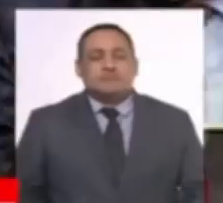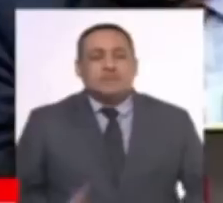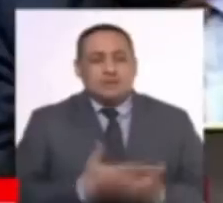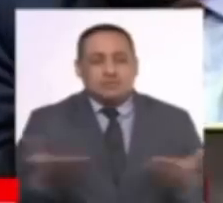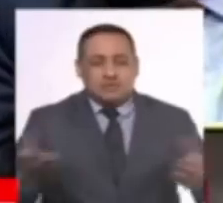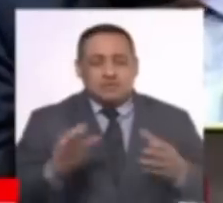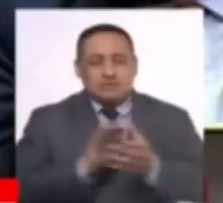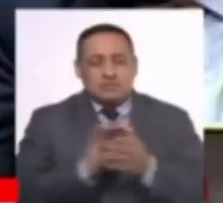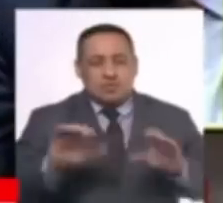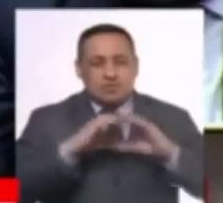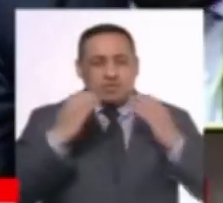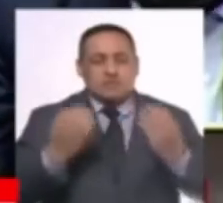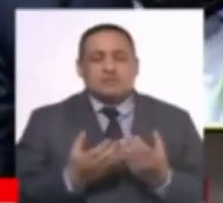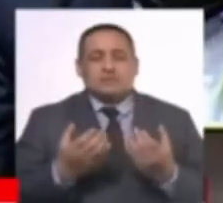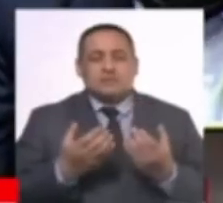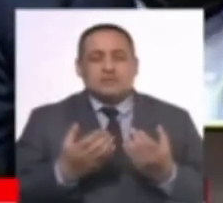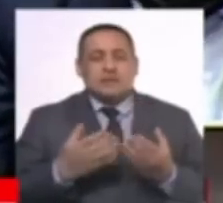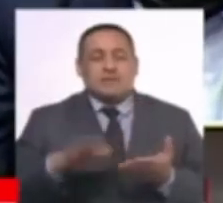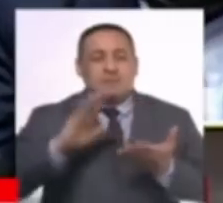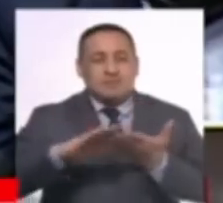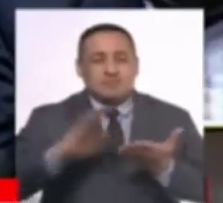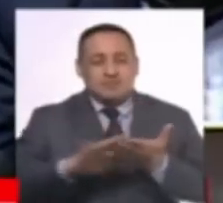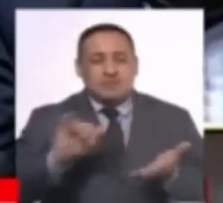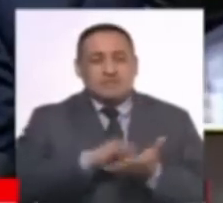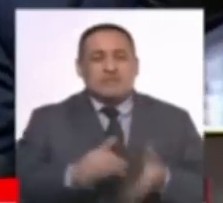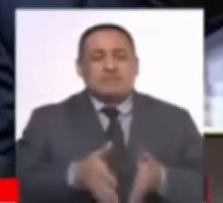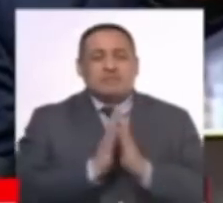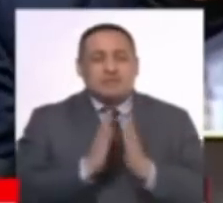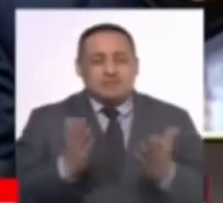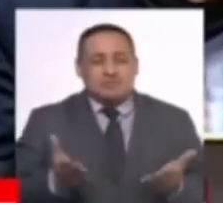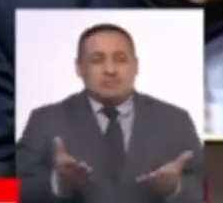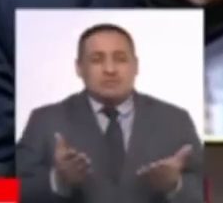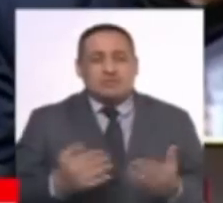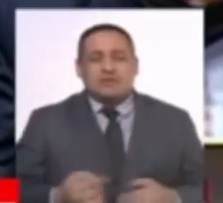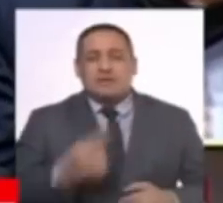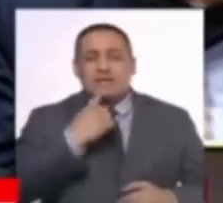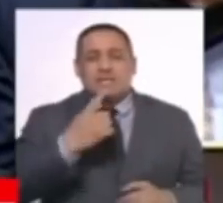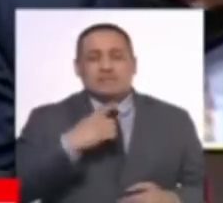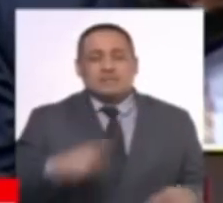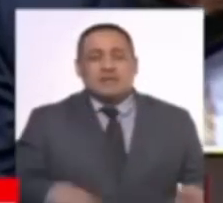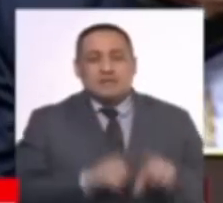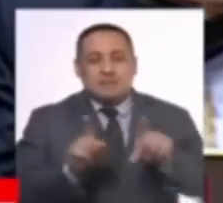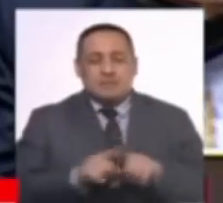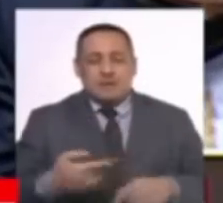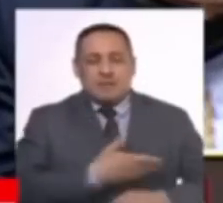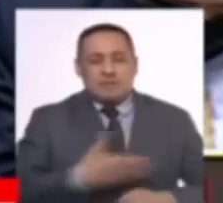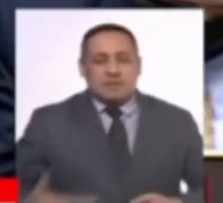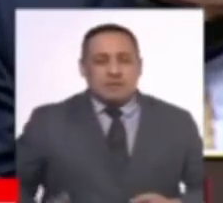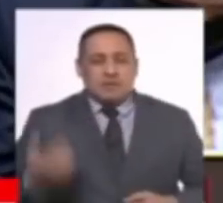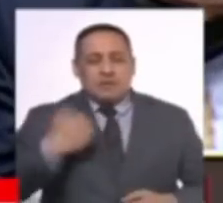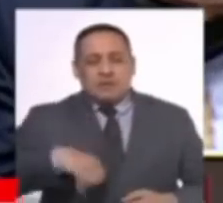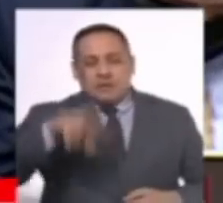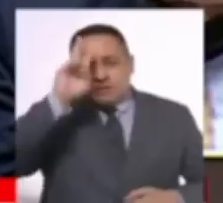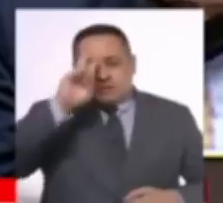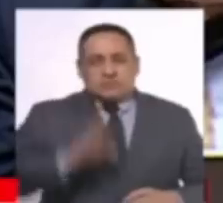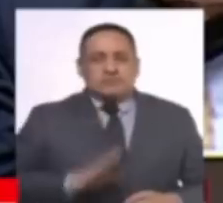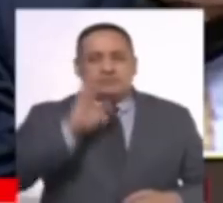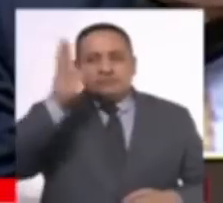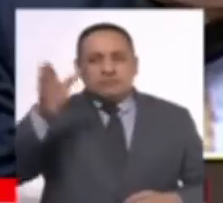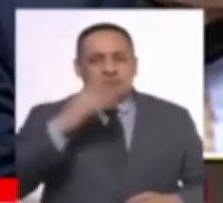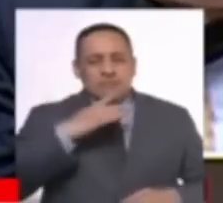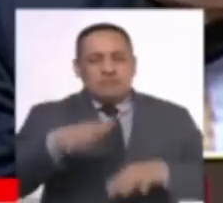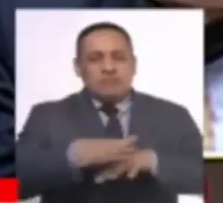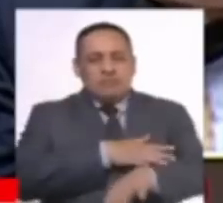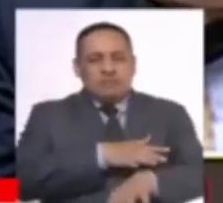Colegas congresistas, el permiso que se está solicitando es para que el presidente de la República asista a